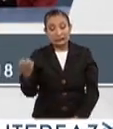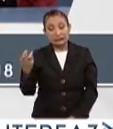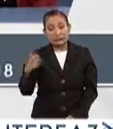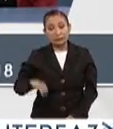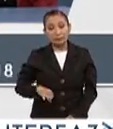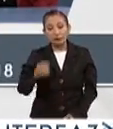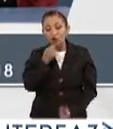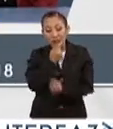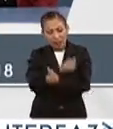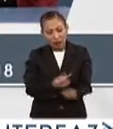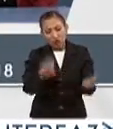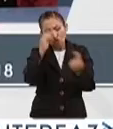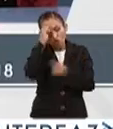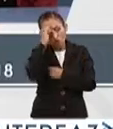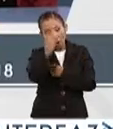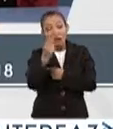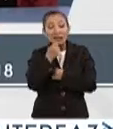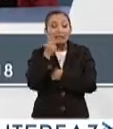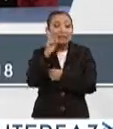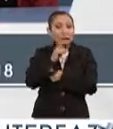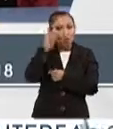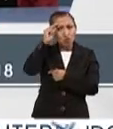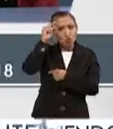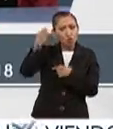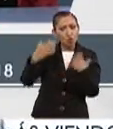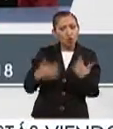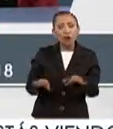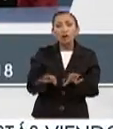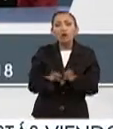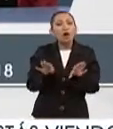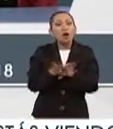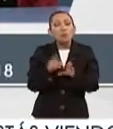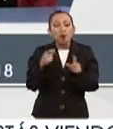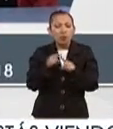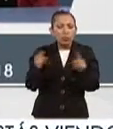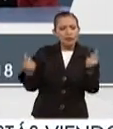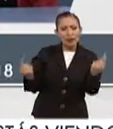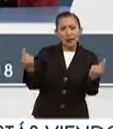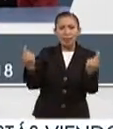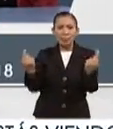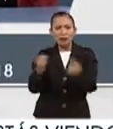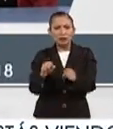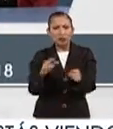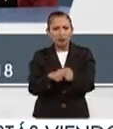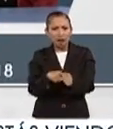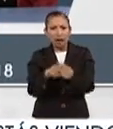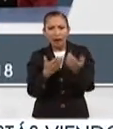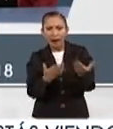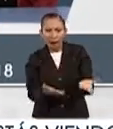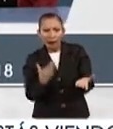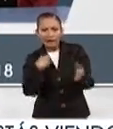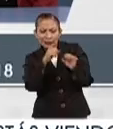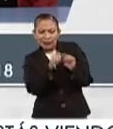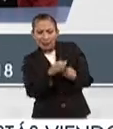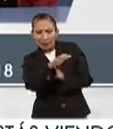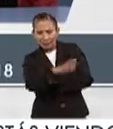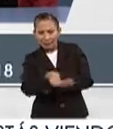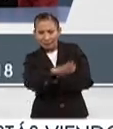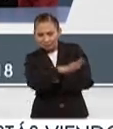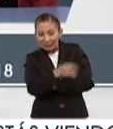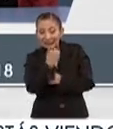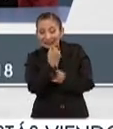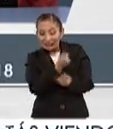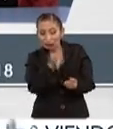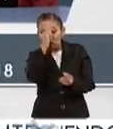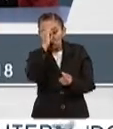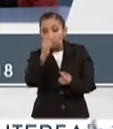interesante. Un niño superdotado, una niña superdotada, ¿cómo juegan en la sociedad? Tanto del sistema de los